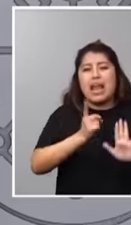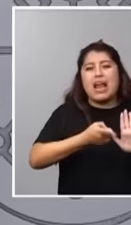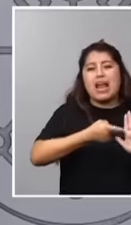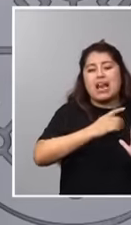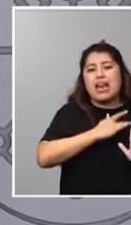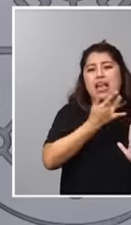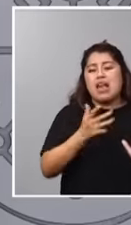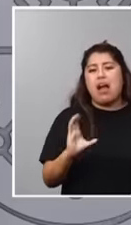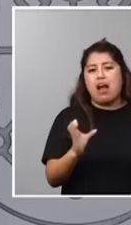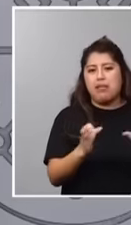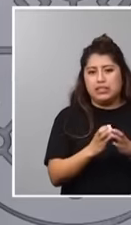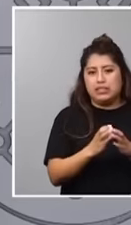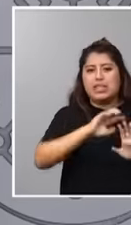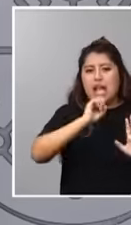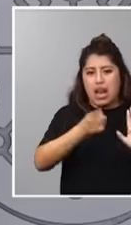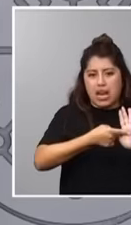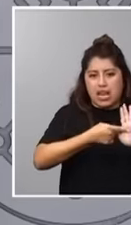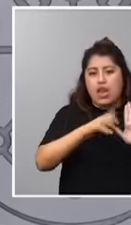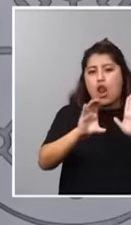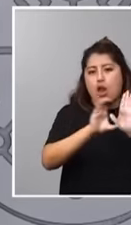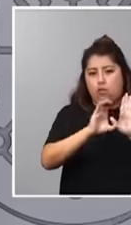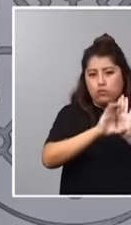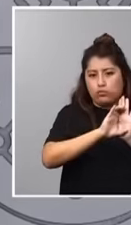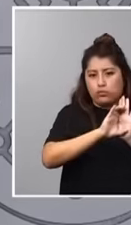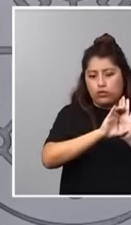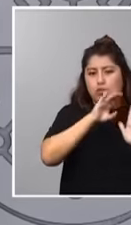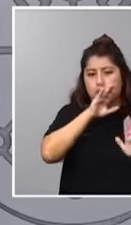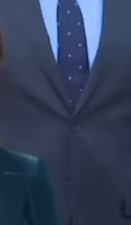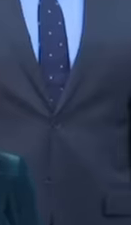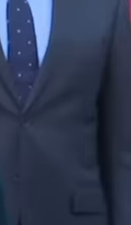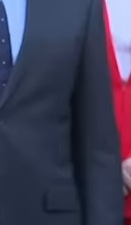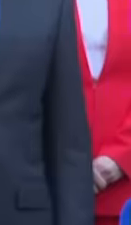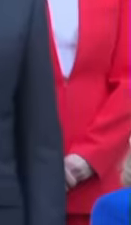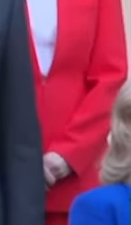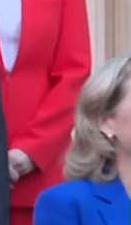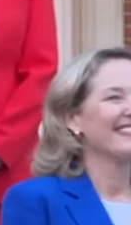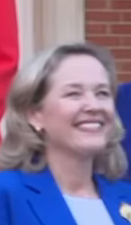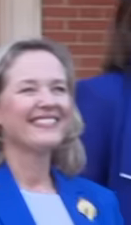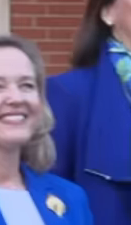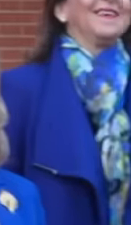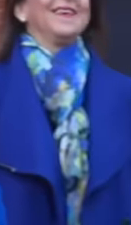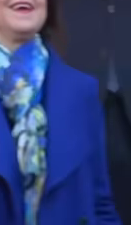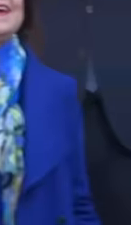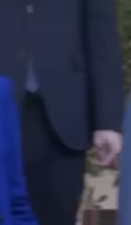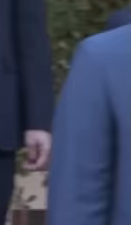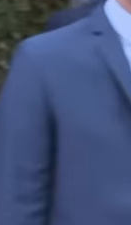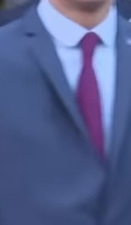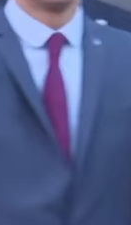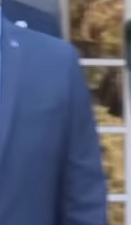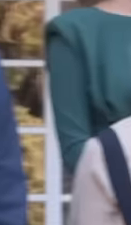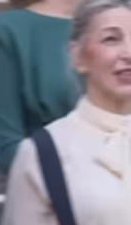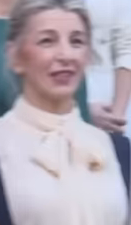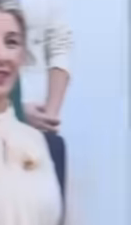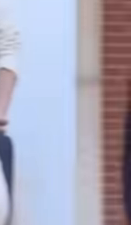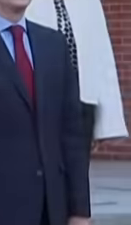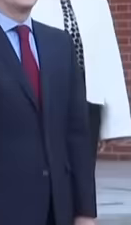no seremos países, seremos regiones realmente, sea, que entiendo por un lado que la Unión Europea nos dé la espalda en esta